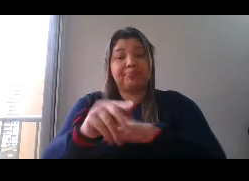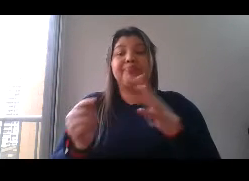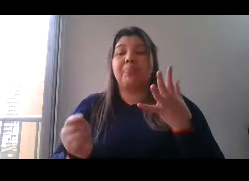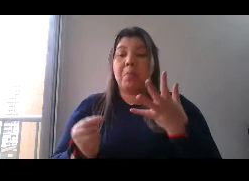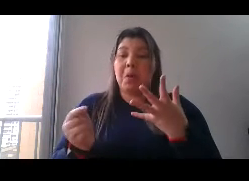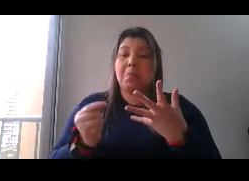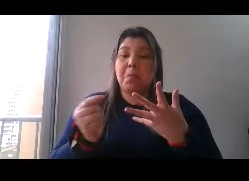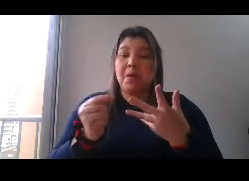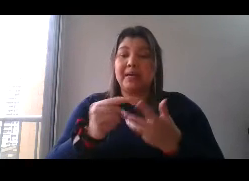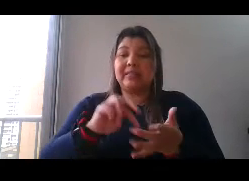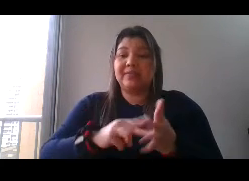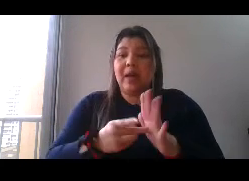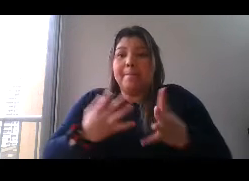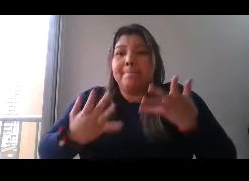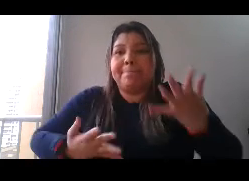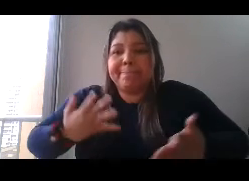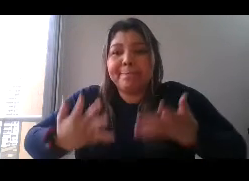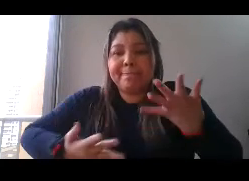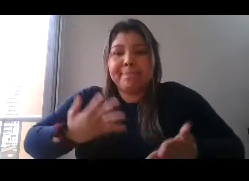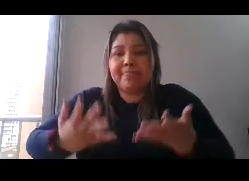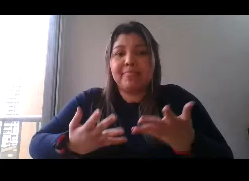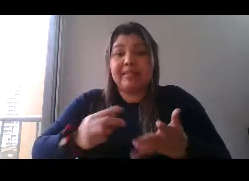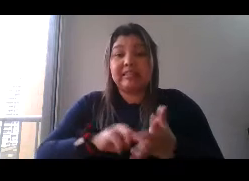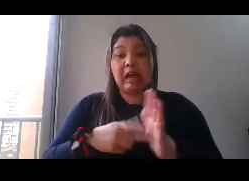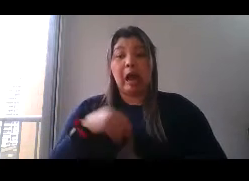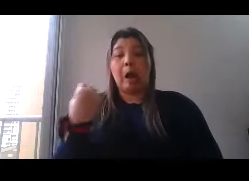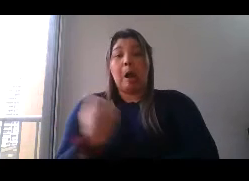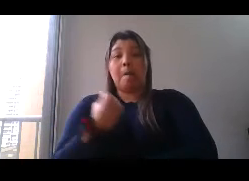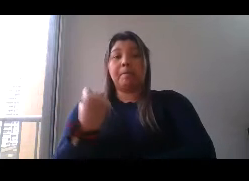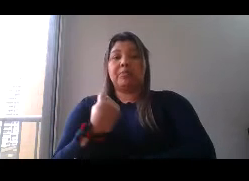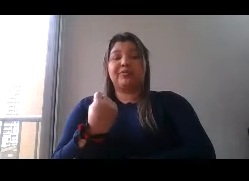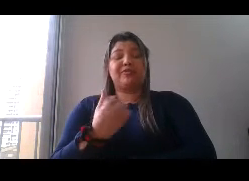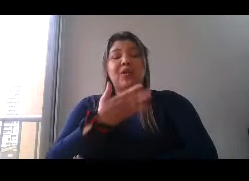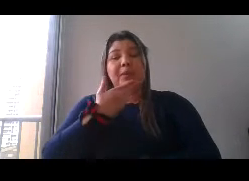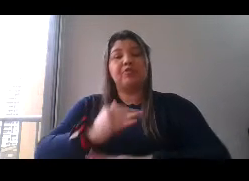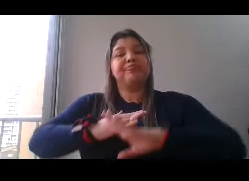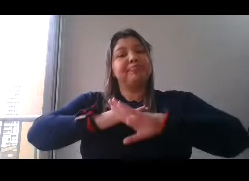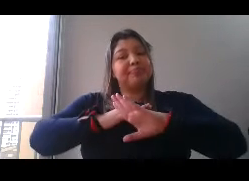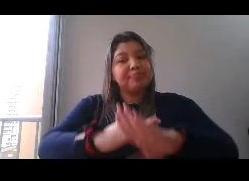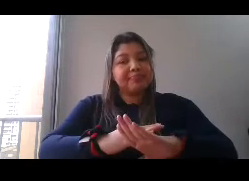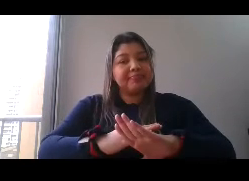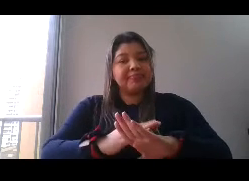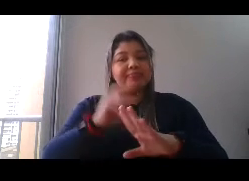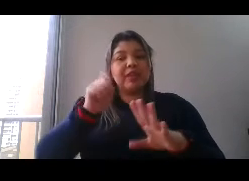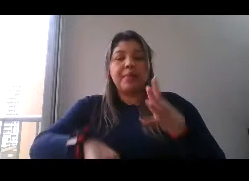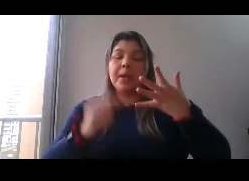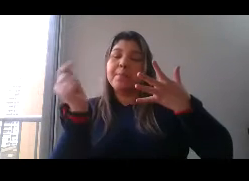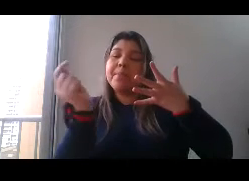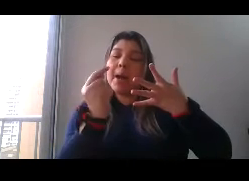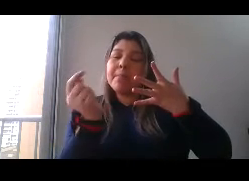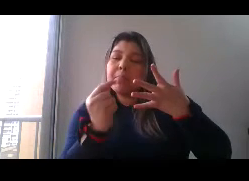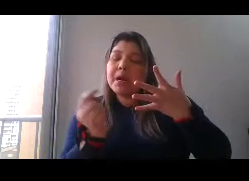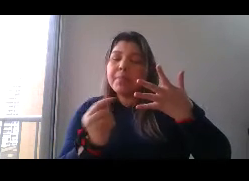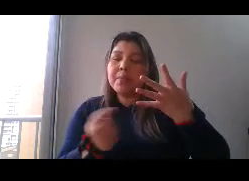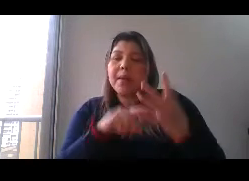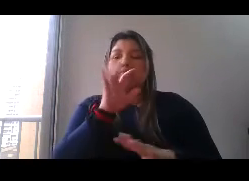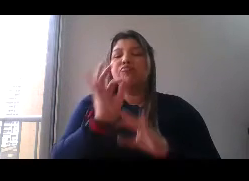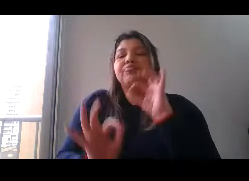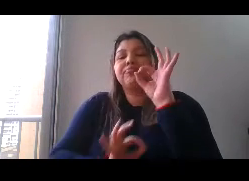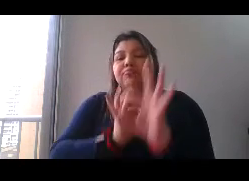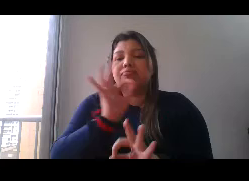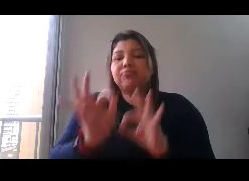no deseado, no intencional, que se habría evitado mediante el cumplimiento de los estándares del cuidado